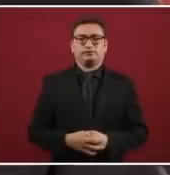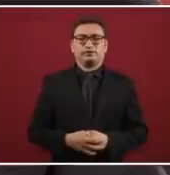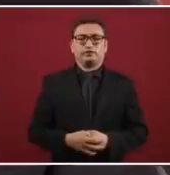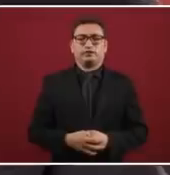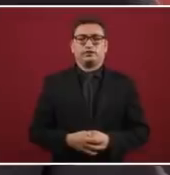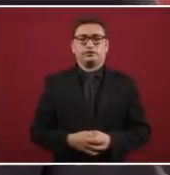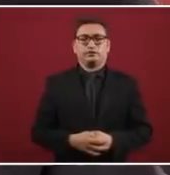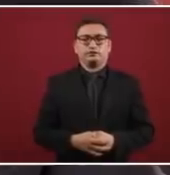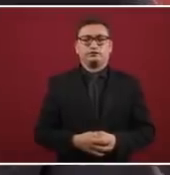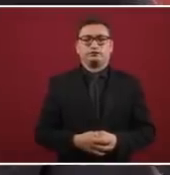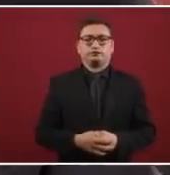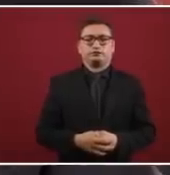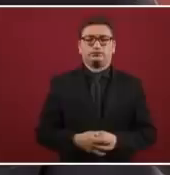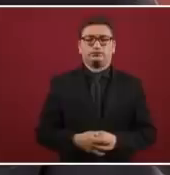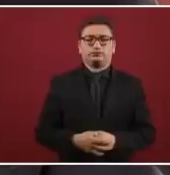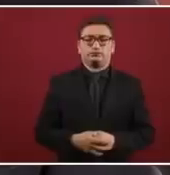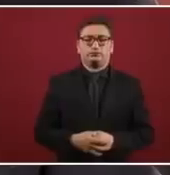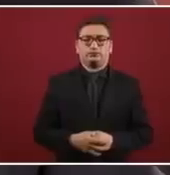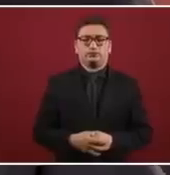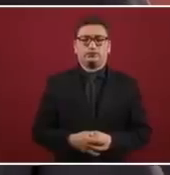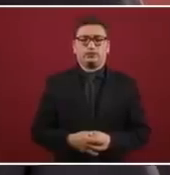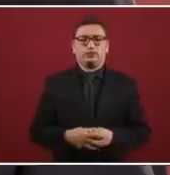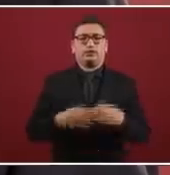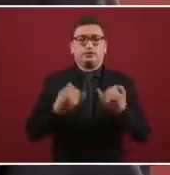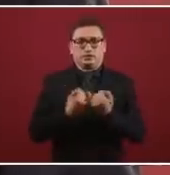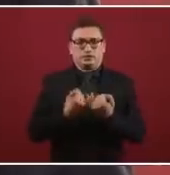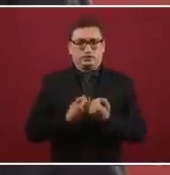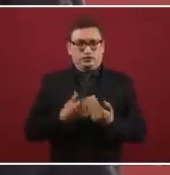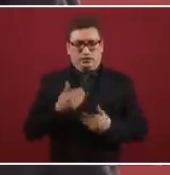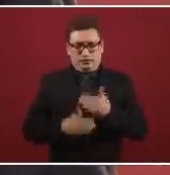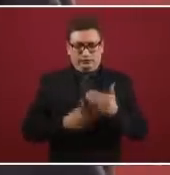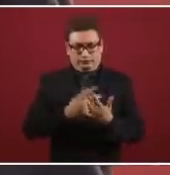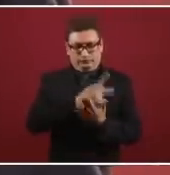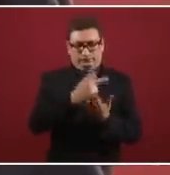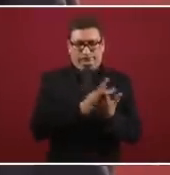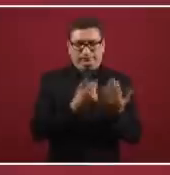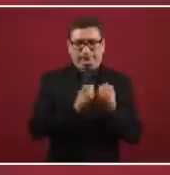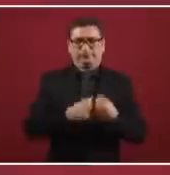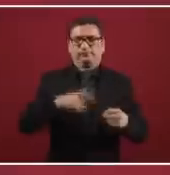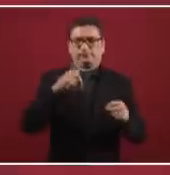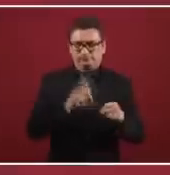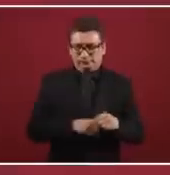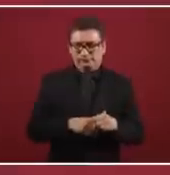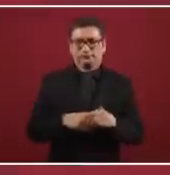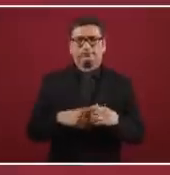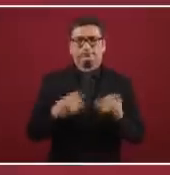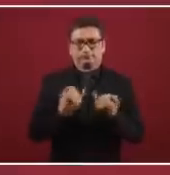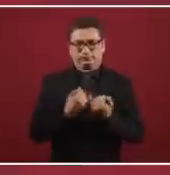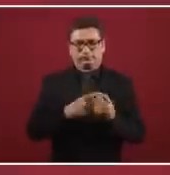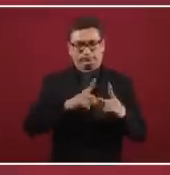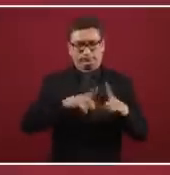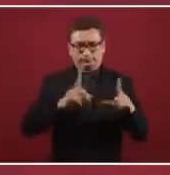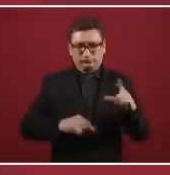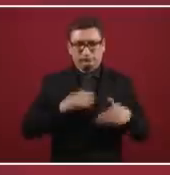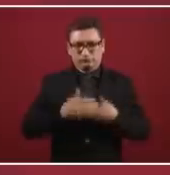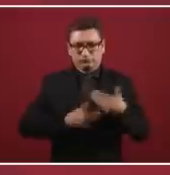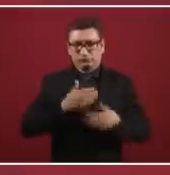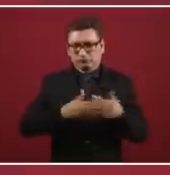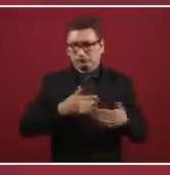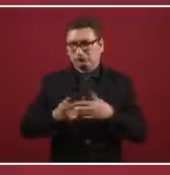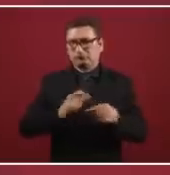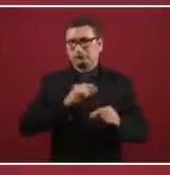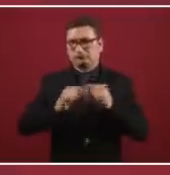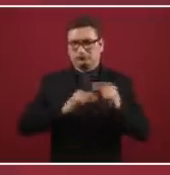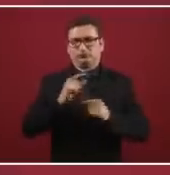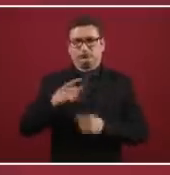esta tarea, están avanzando los programas sociales, se está moralizando al país. Entonces,